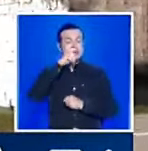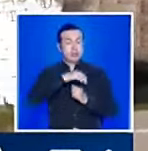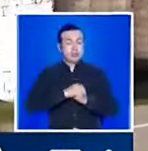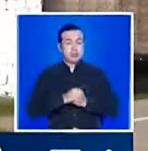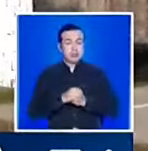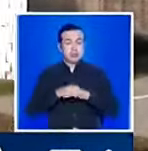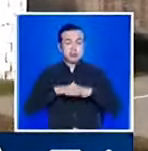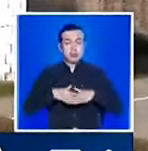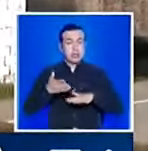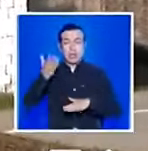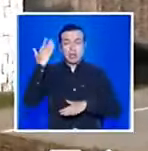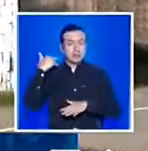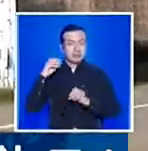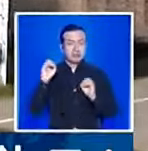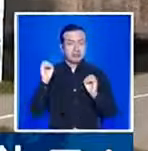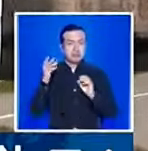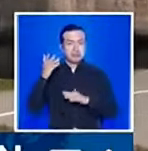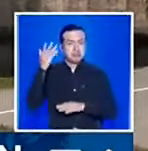no teníamos